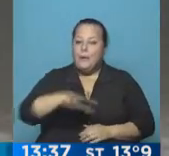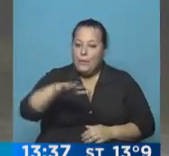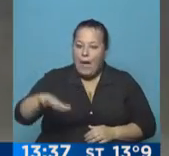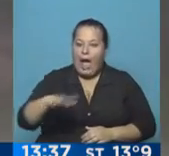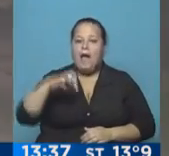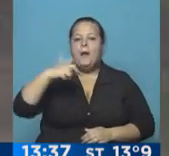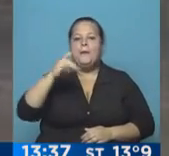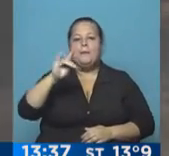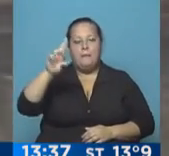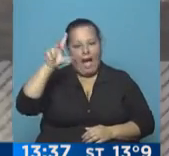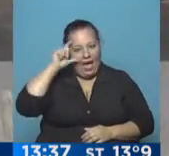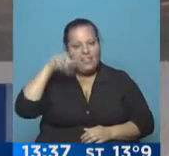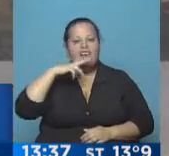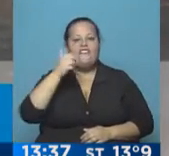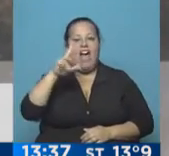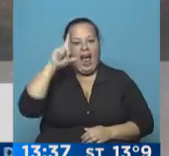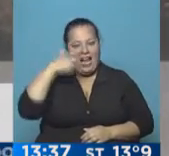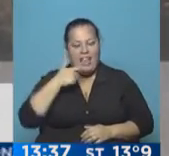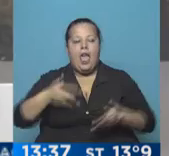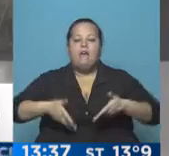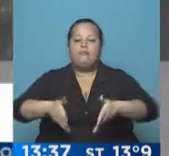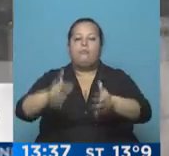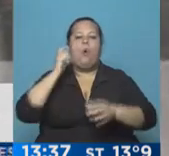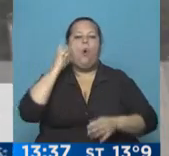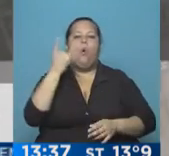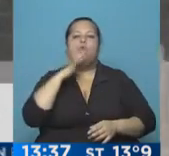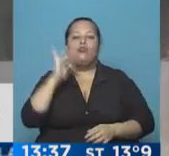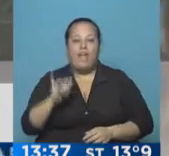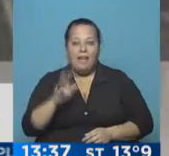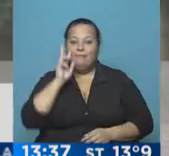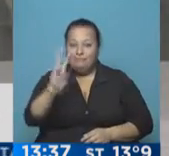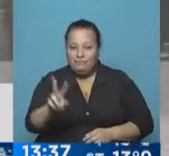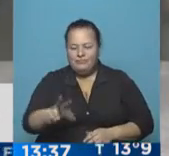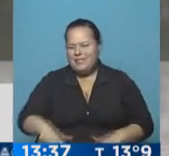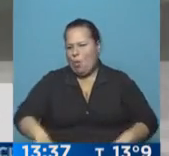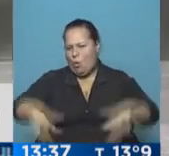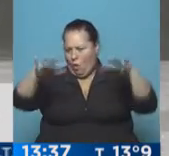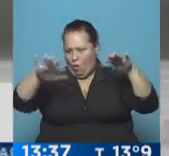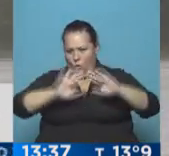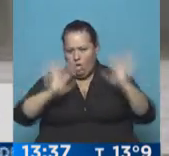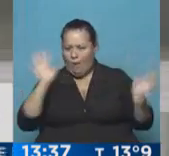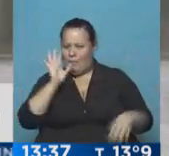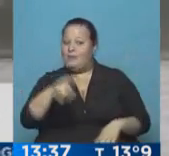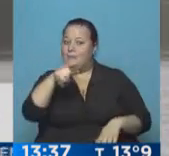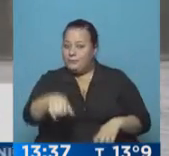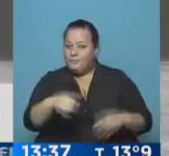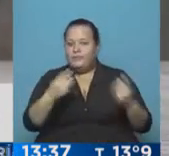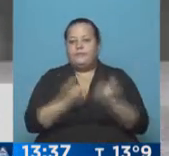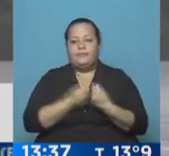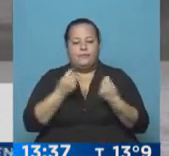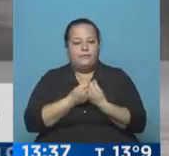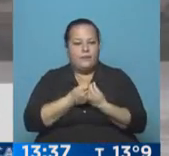barrio padre varela y el arroyo gutiérrez que como ustedes pueden apreciar está totalmente inundado de aquí salieron gran cantidad